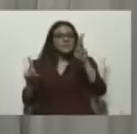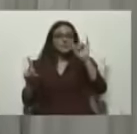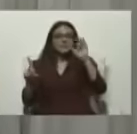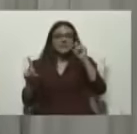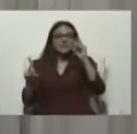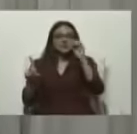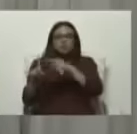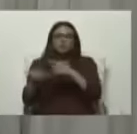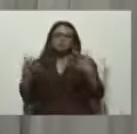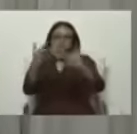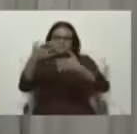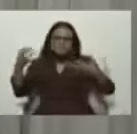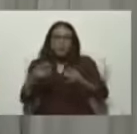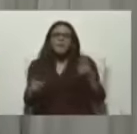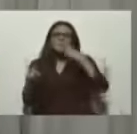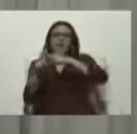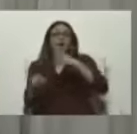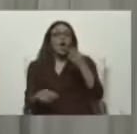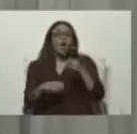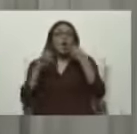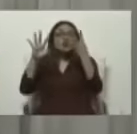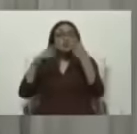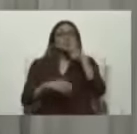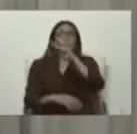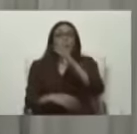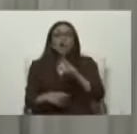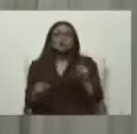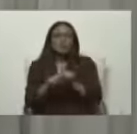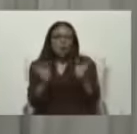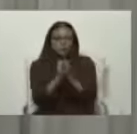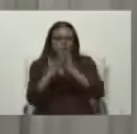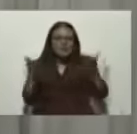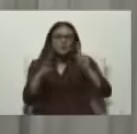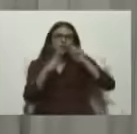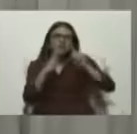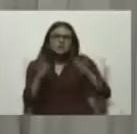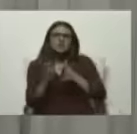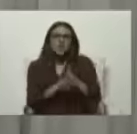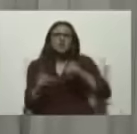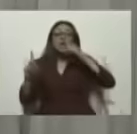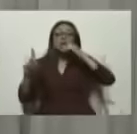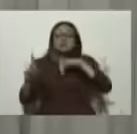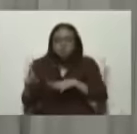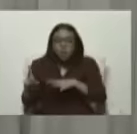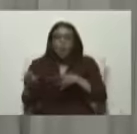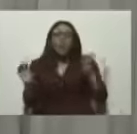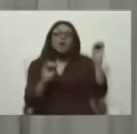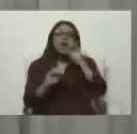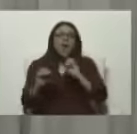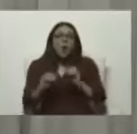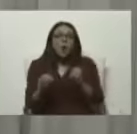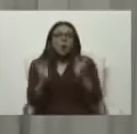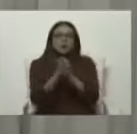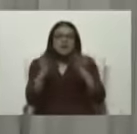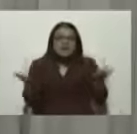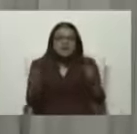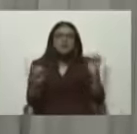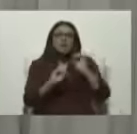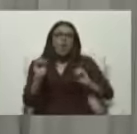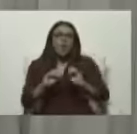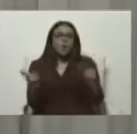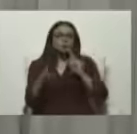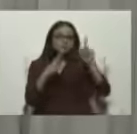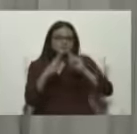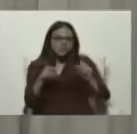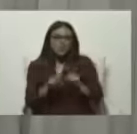de 84 libros entre novelas premiadas, laureadas todas ellas, libros de cuentos, libros de